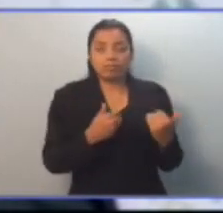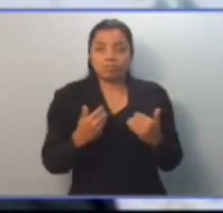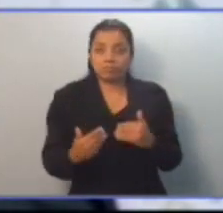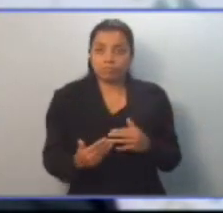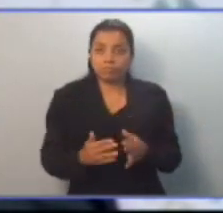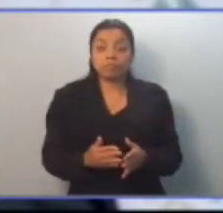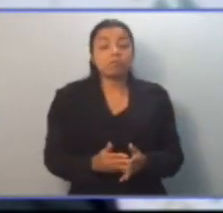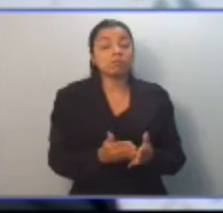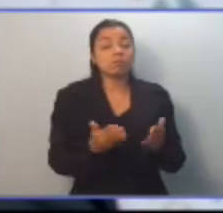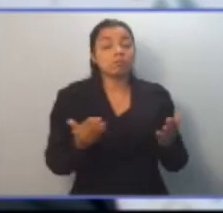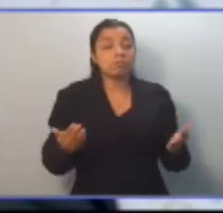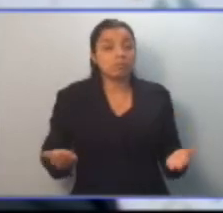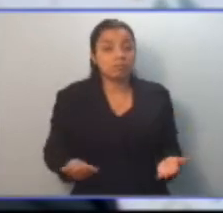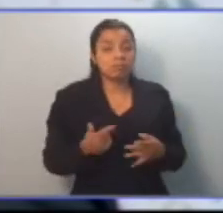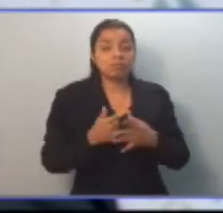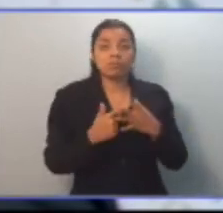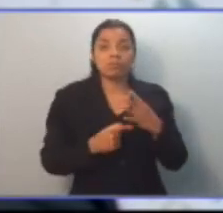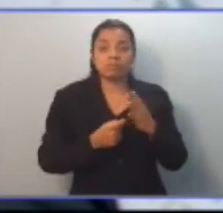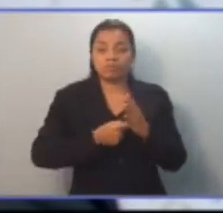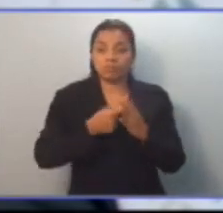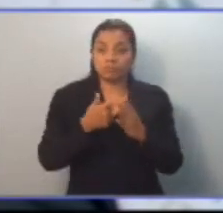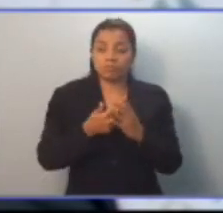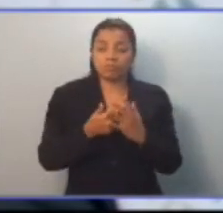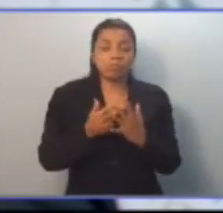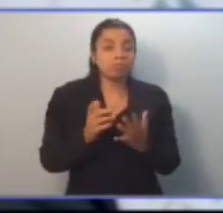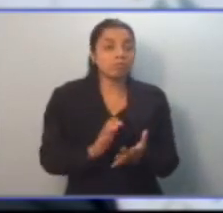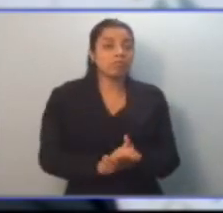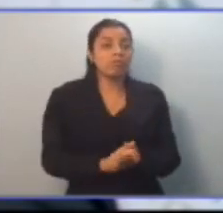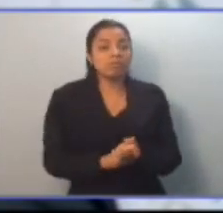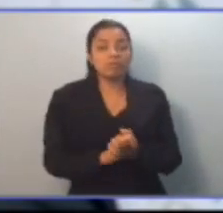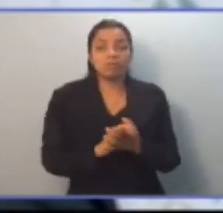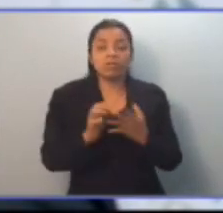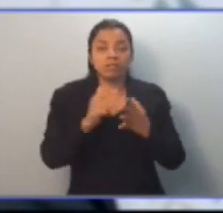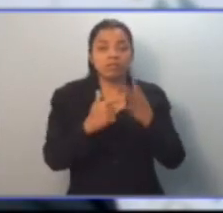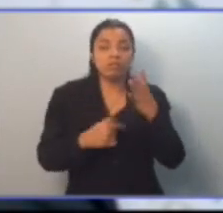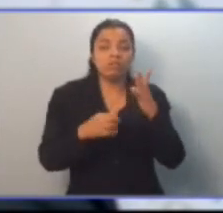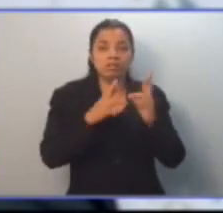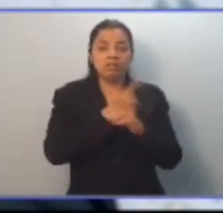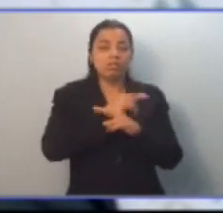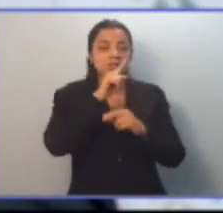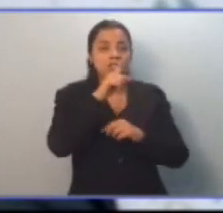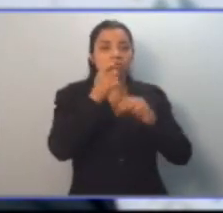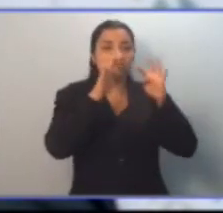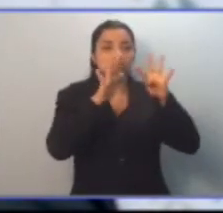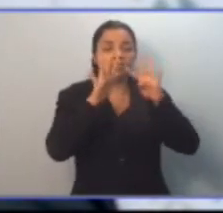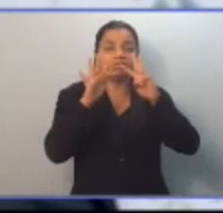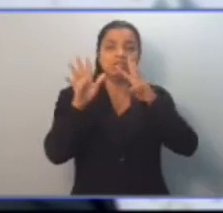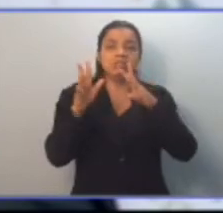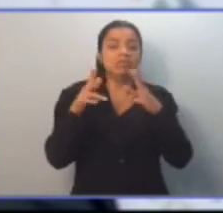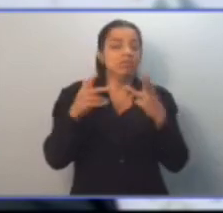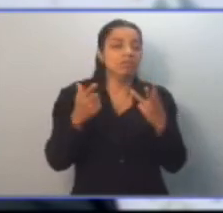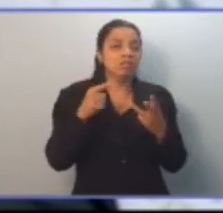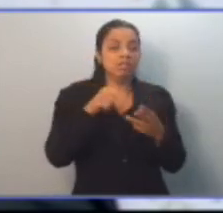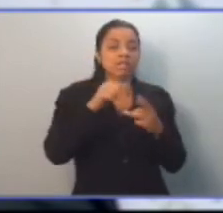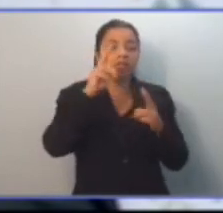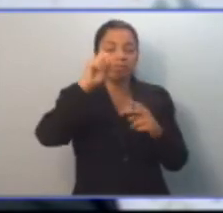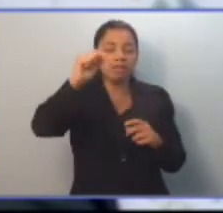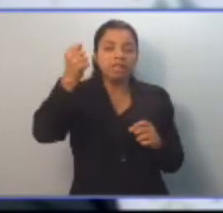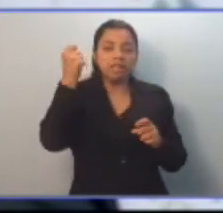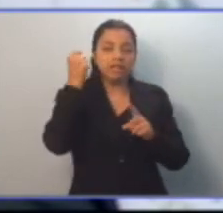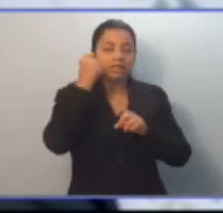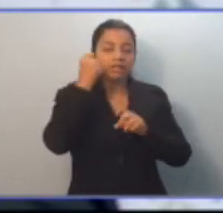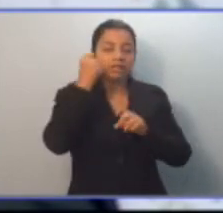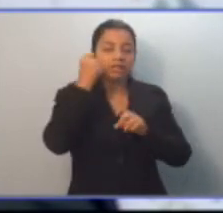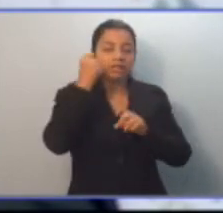que fue derogado accidentalmente en la reforma del 98 en los casos de extradición.